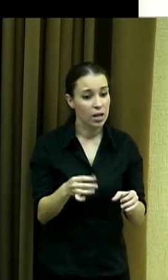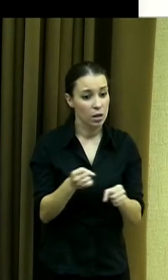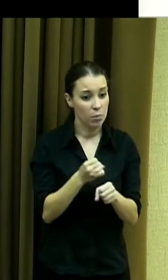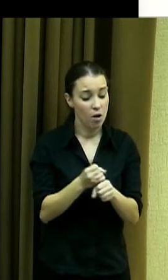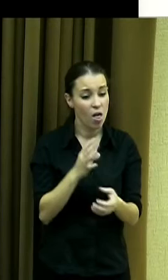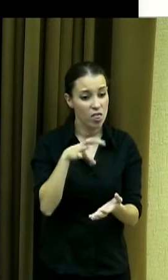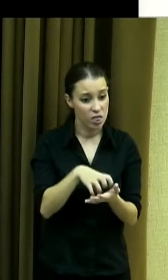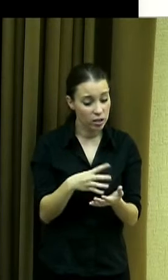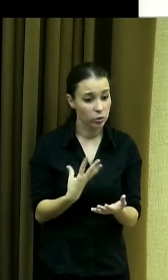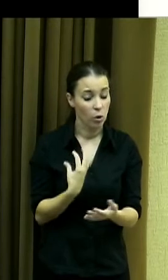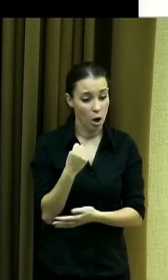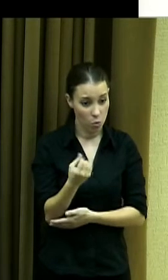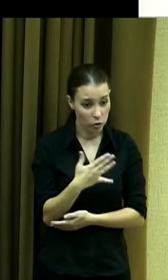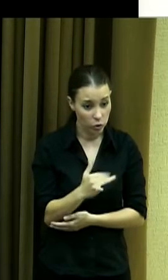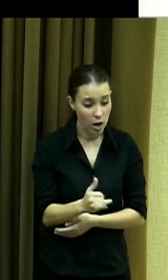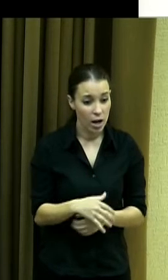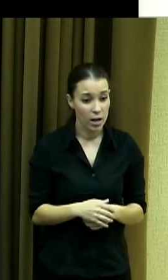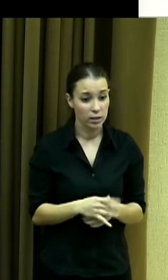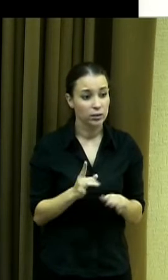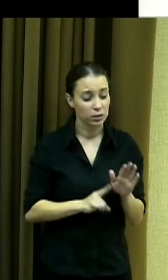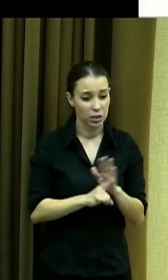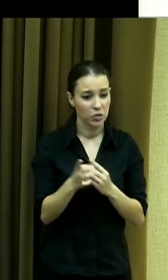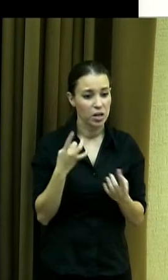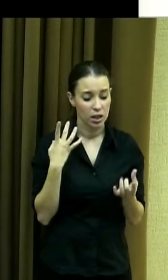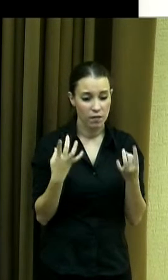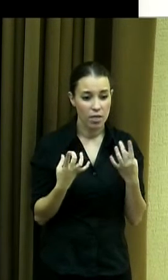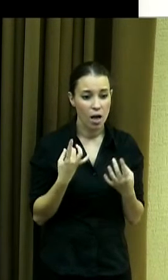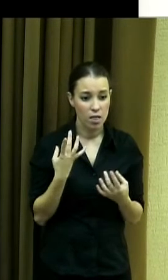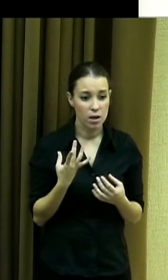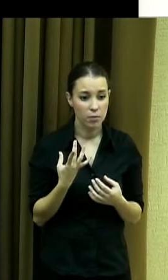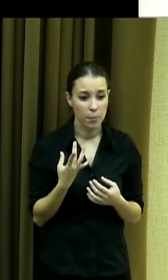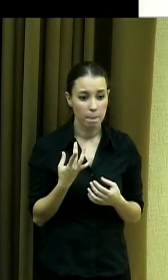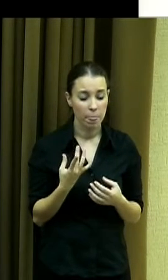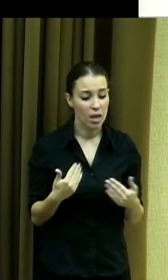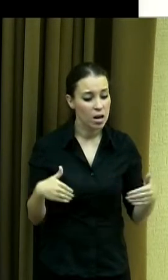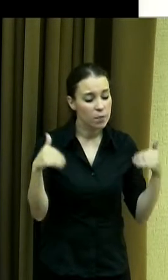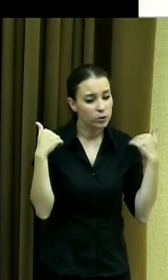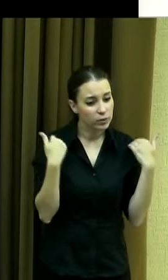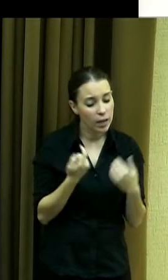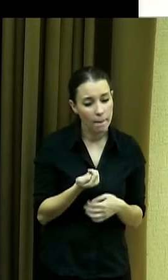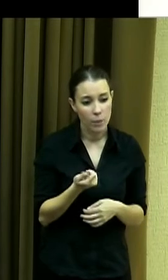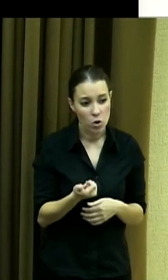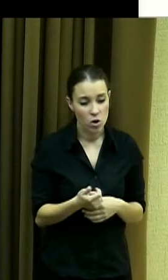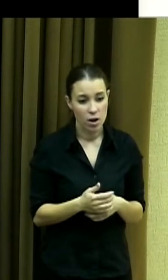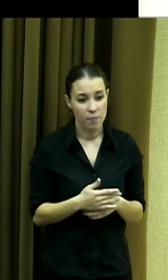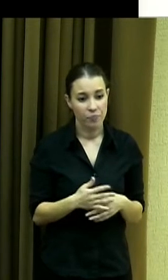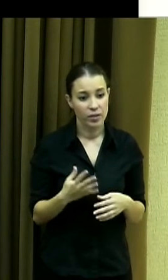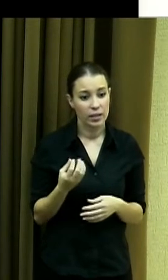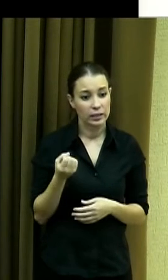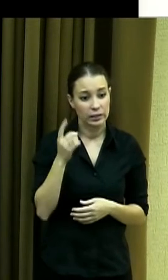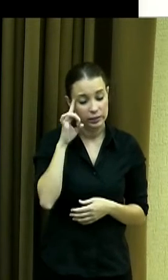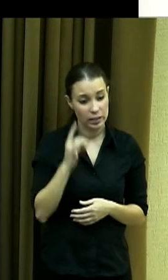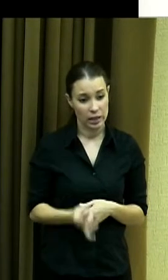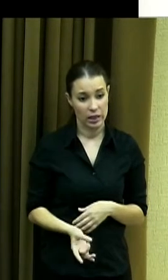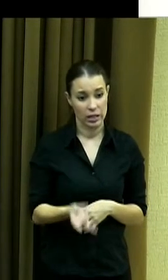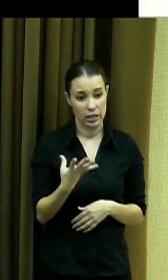apoyo y generalmente desarrollan actividades que implican escasa responsabilidad y escasa iniciativa.